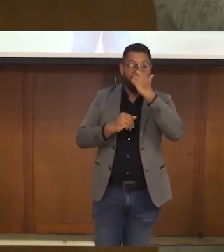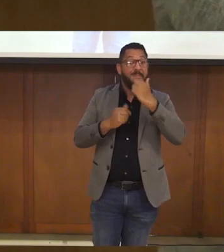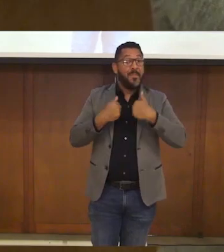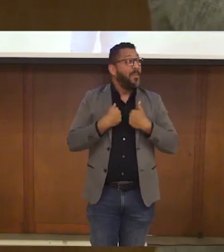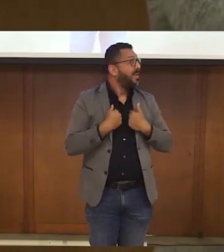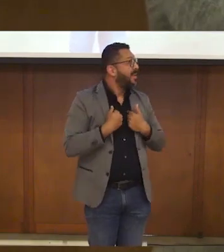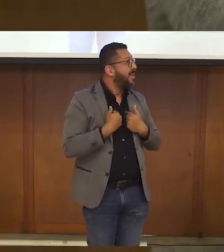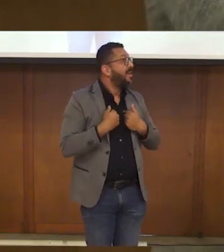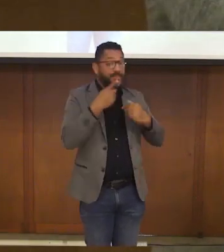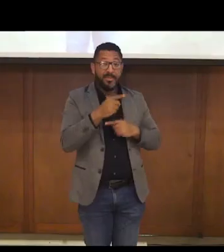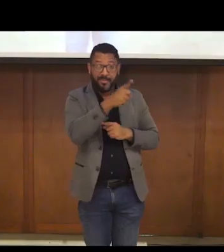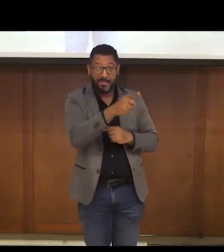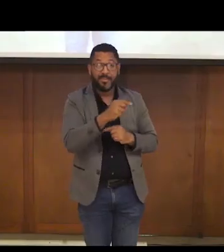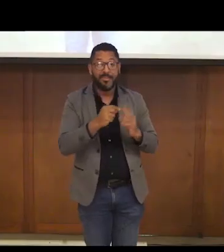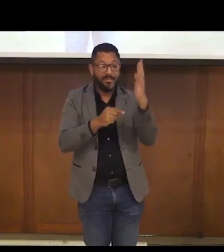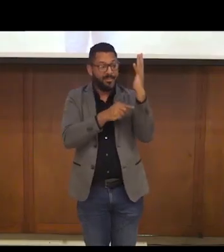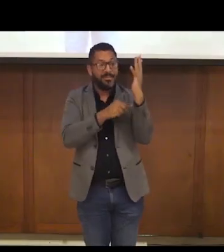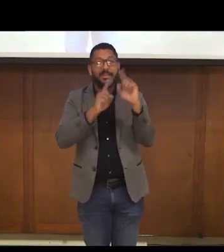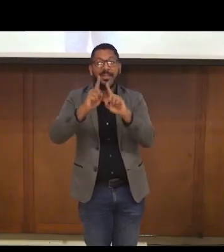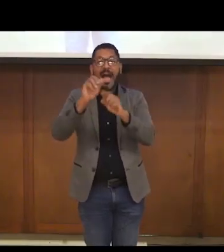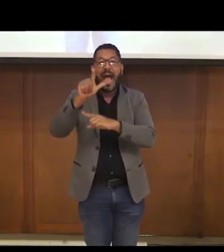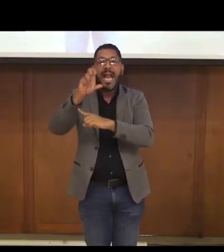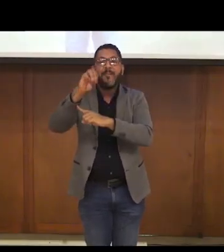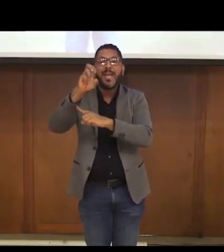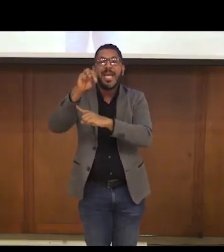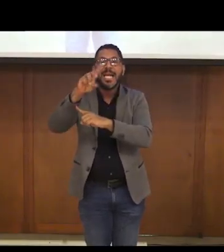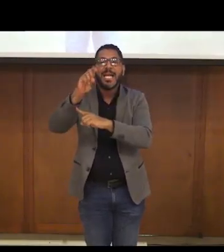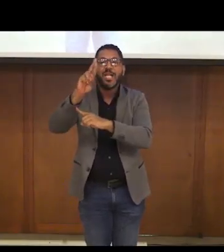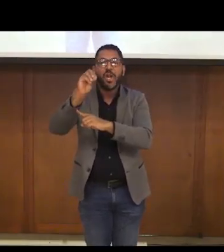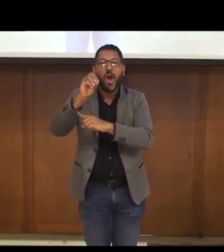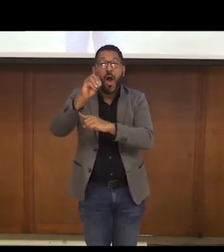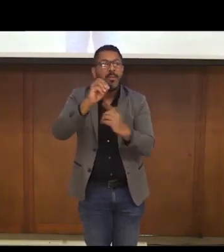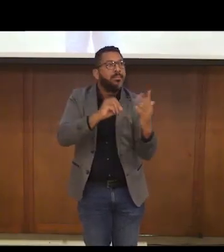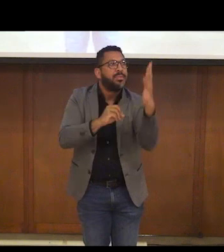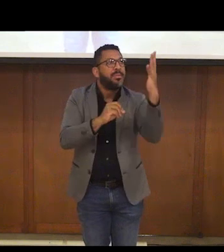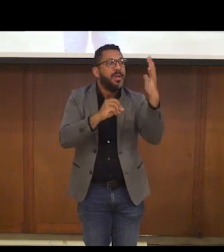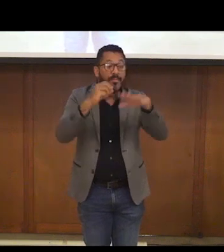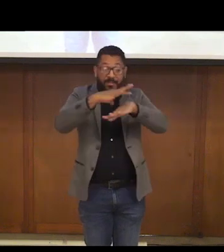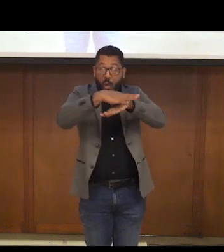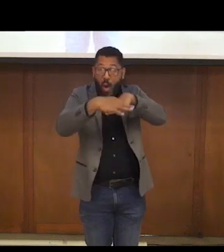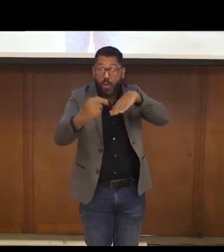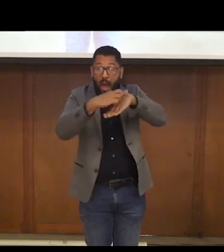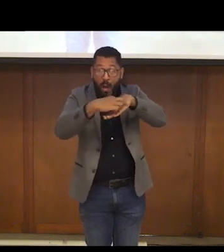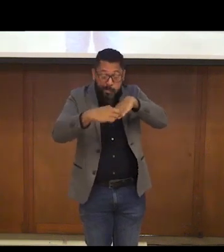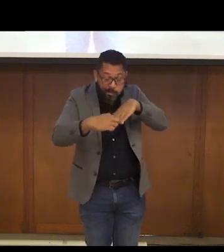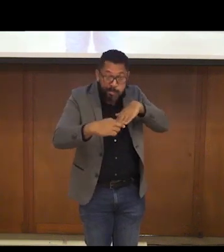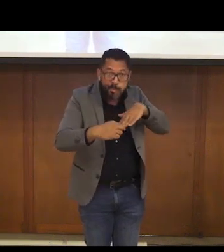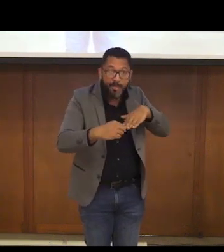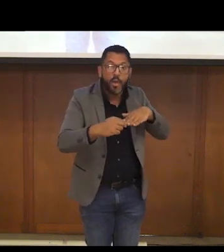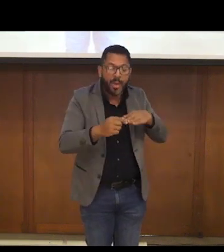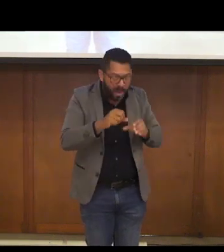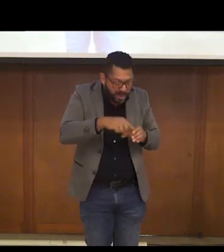vi, mira, esto es un almendro, esto es otro almendro. Este es otro, mucho más de cerca, con unas hojas muy amplias